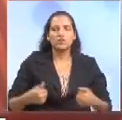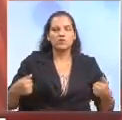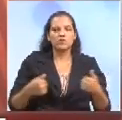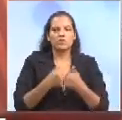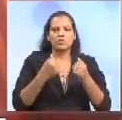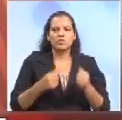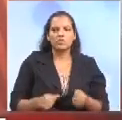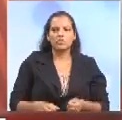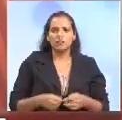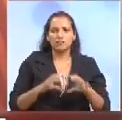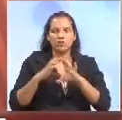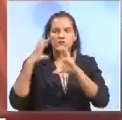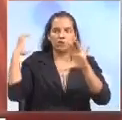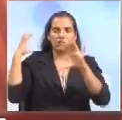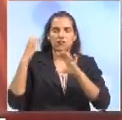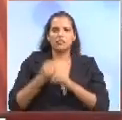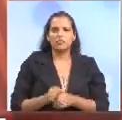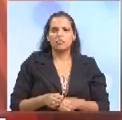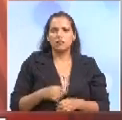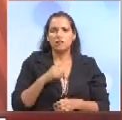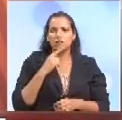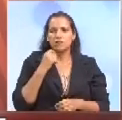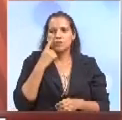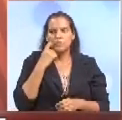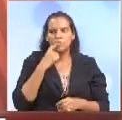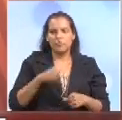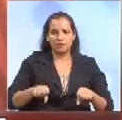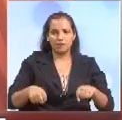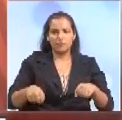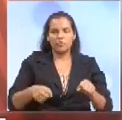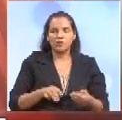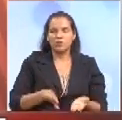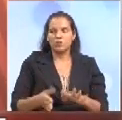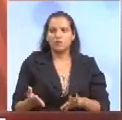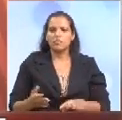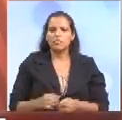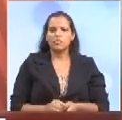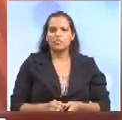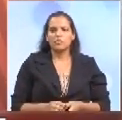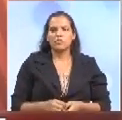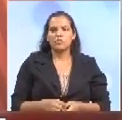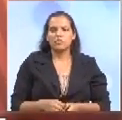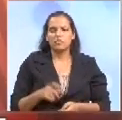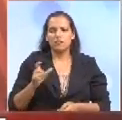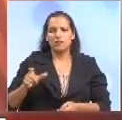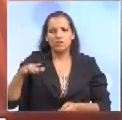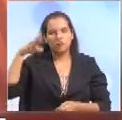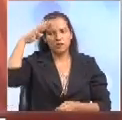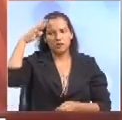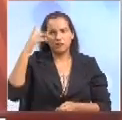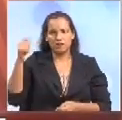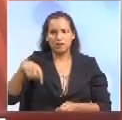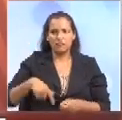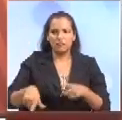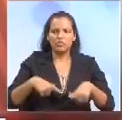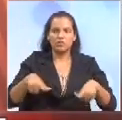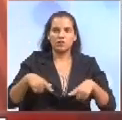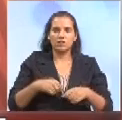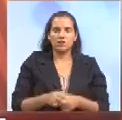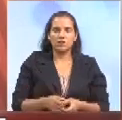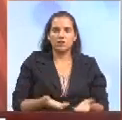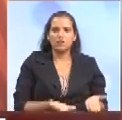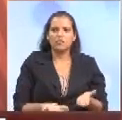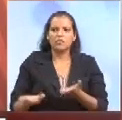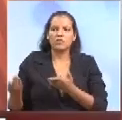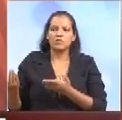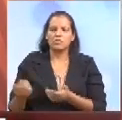impactó contra un bus. El conductor de la moto murió instantáneamente. Personal de la policía llegó al lugar para